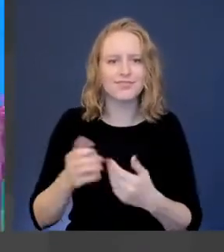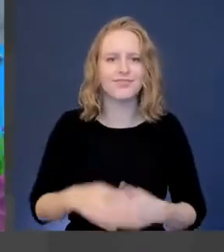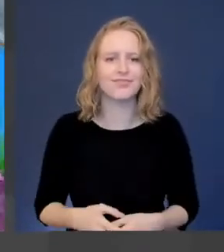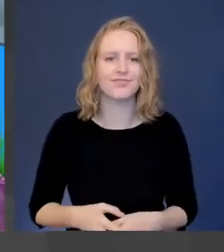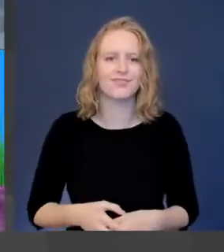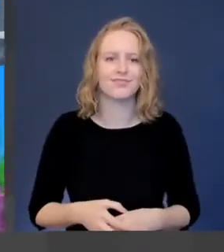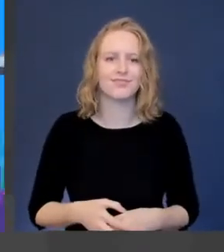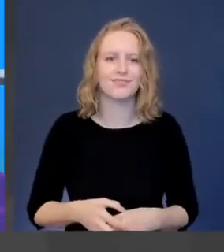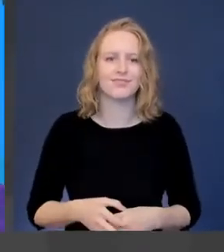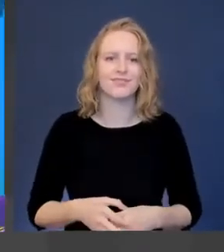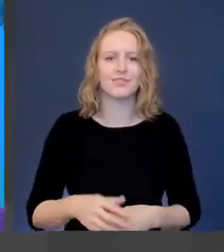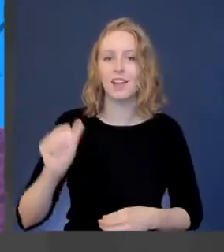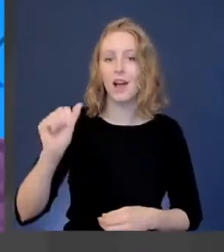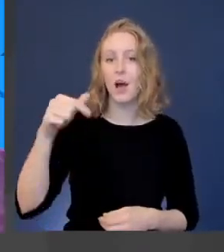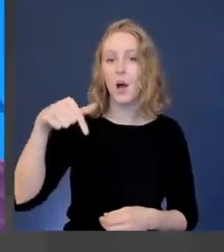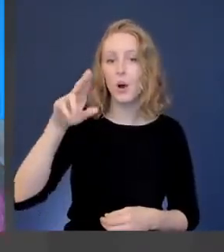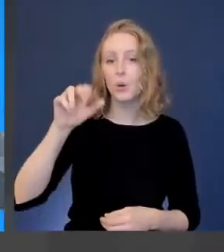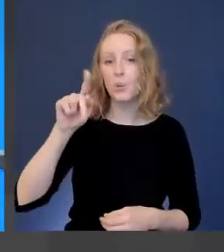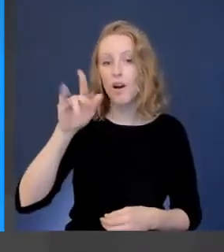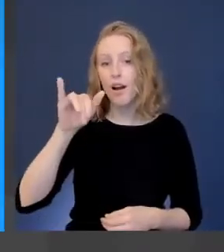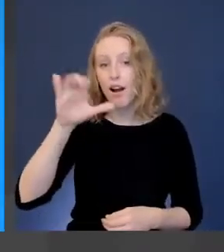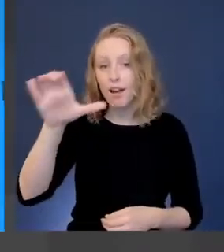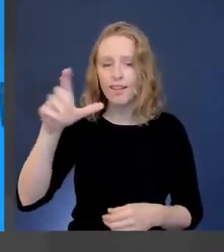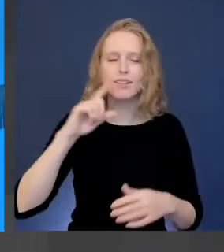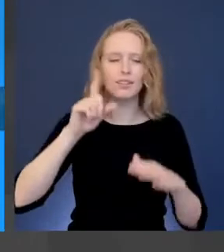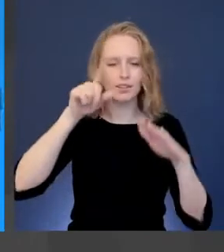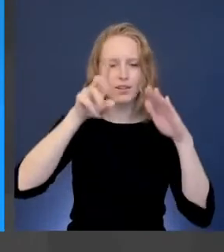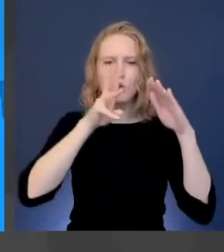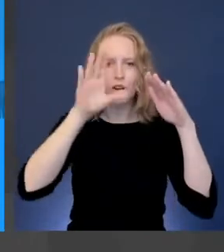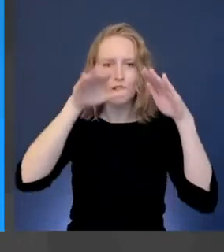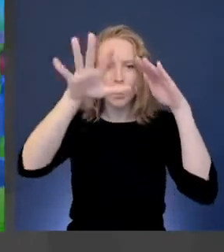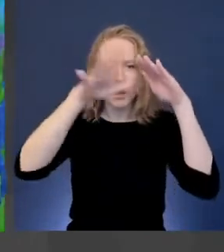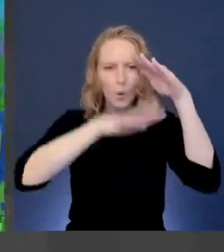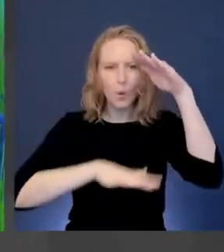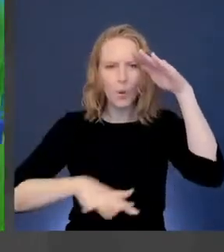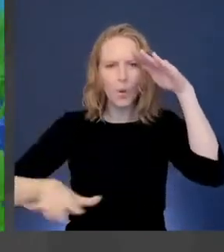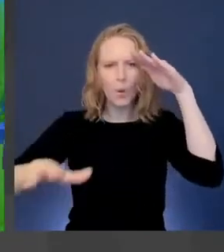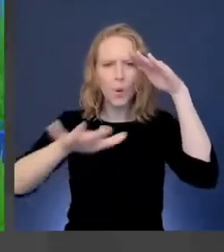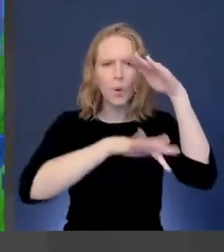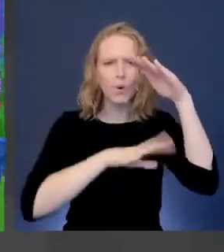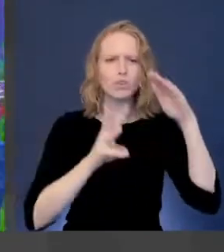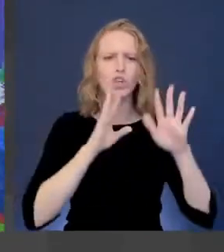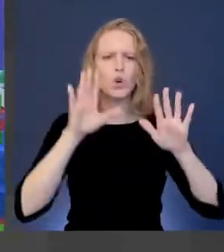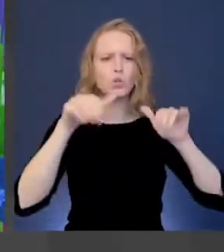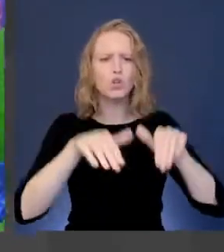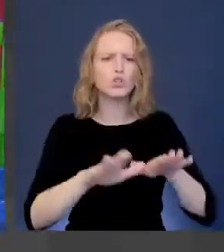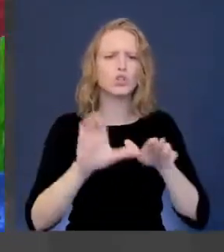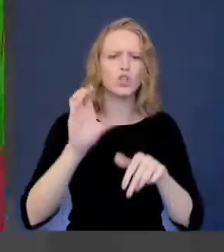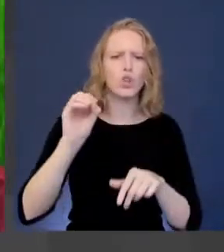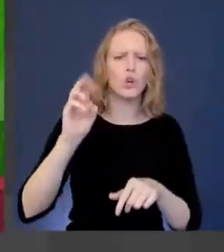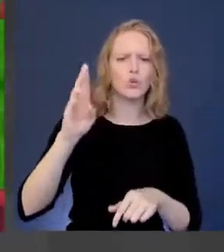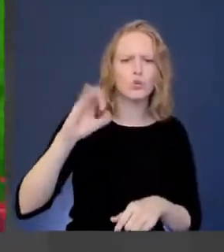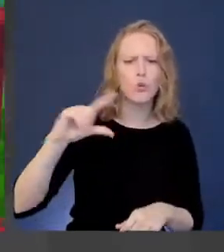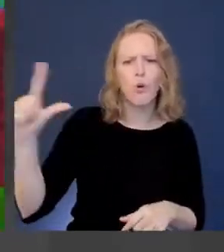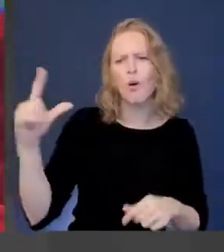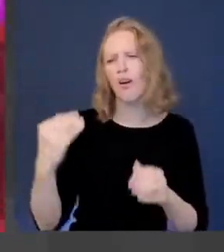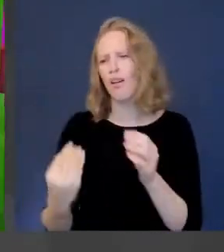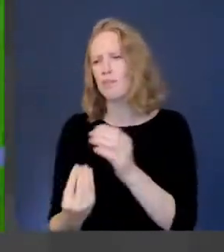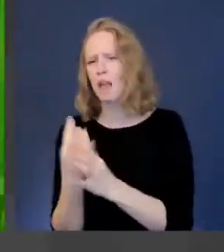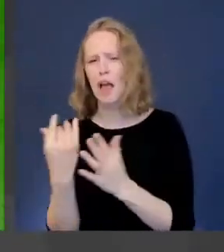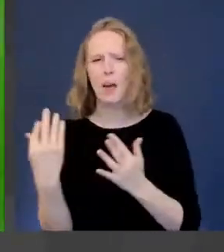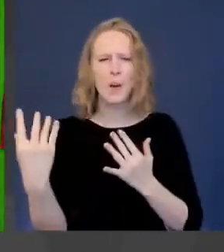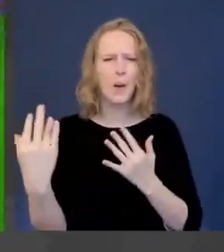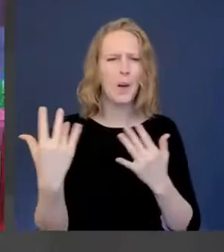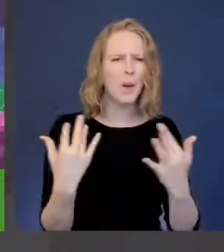de ello llegó la actualización acuática con delfines, nuevos biomas marinos como coral, algas y